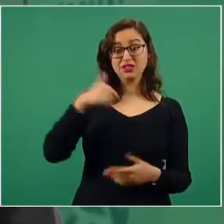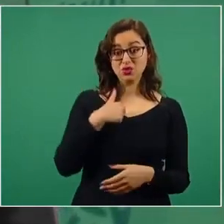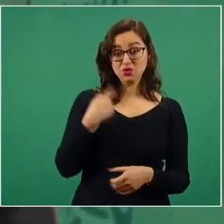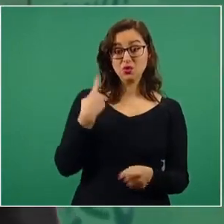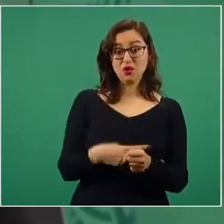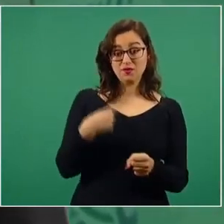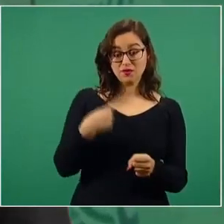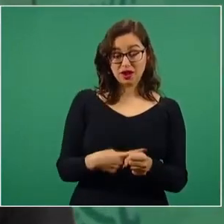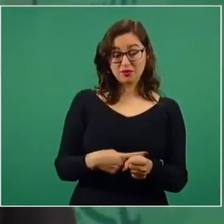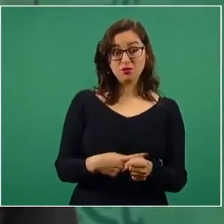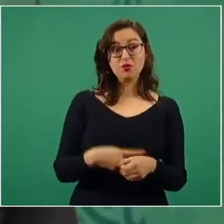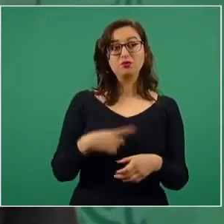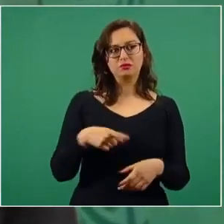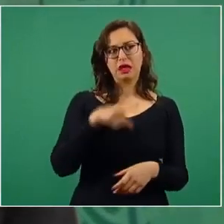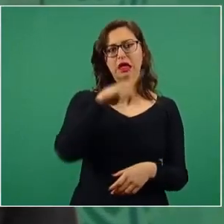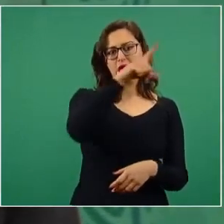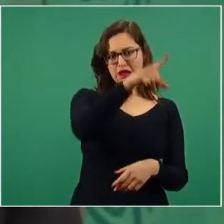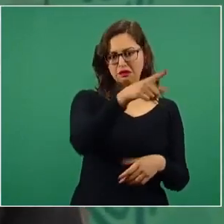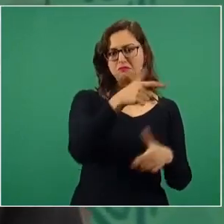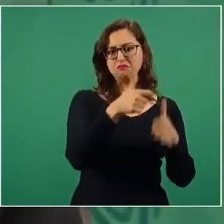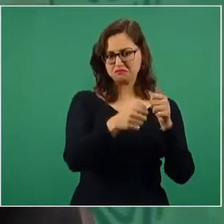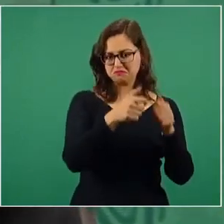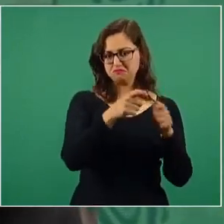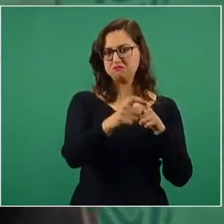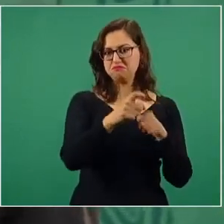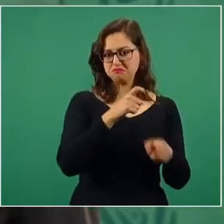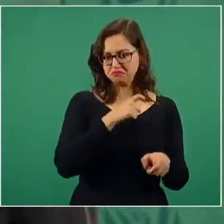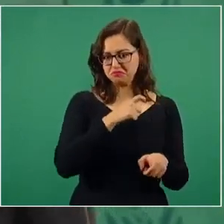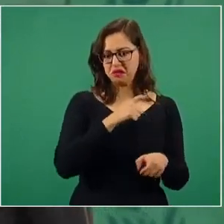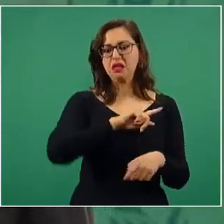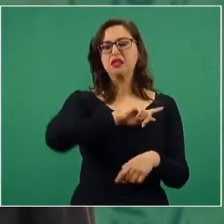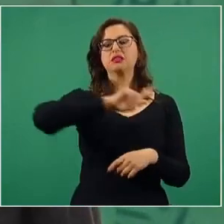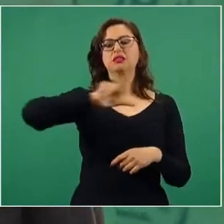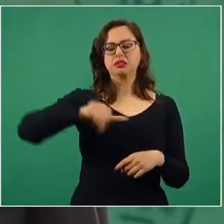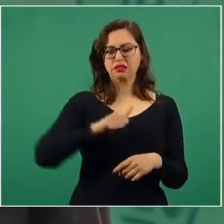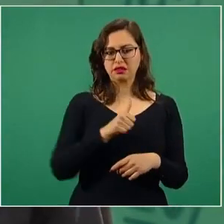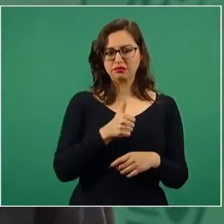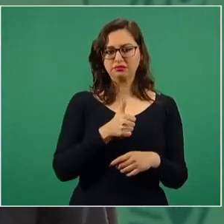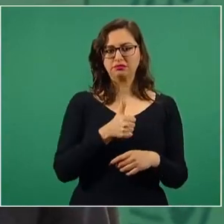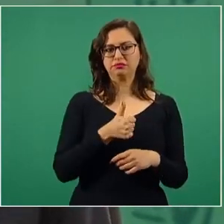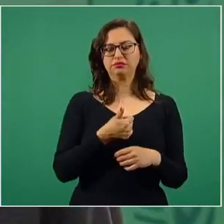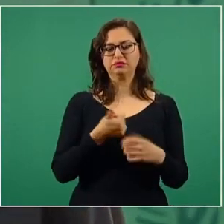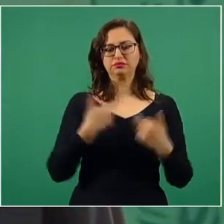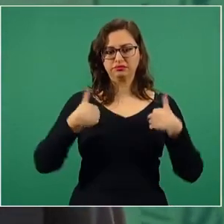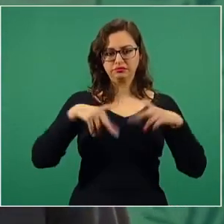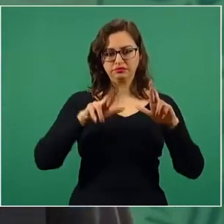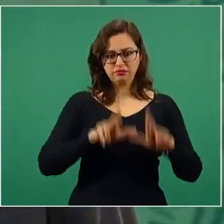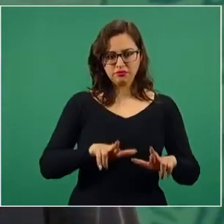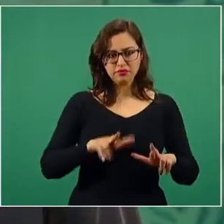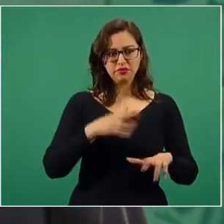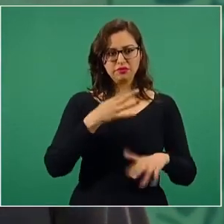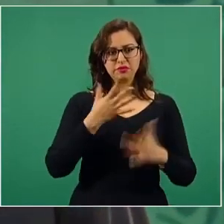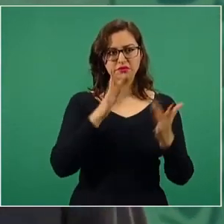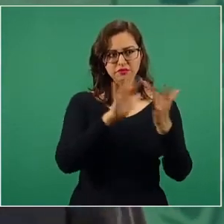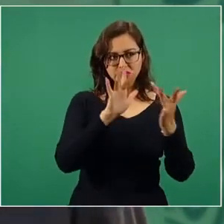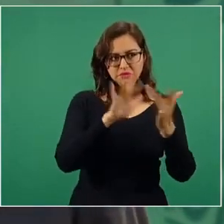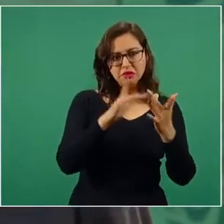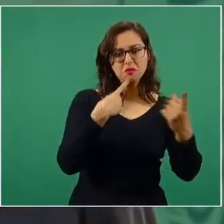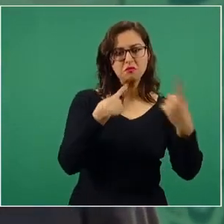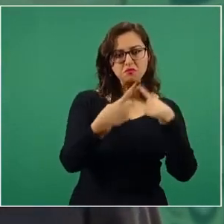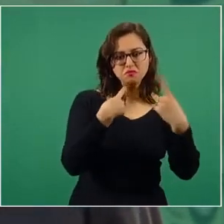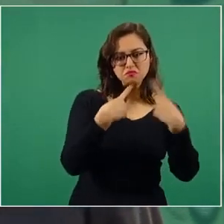me mandó un mensaje y hablamos con el canciller para que nos